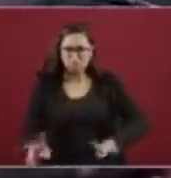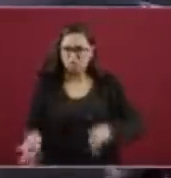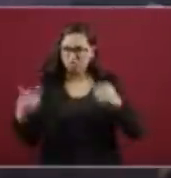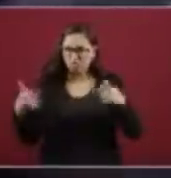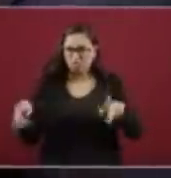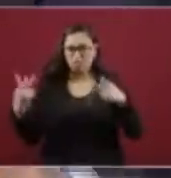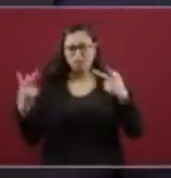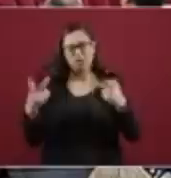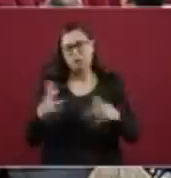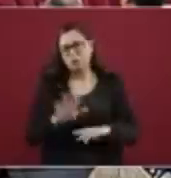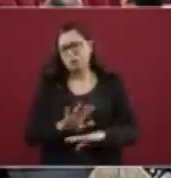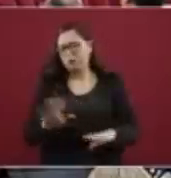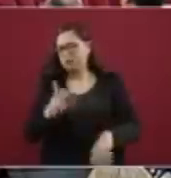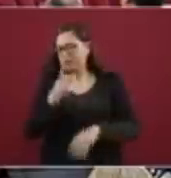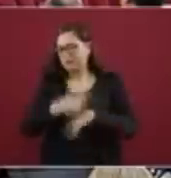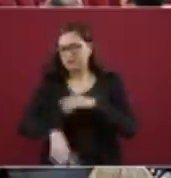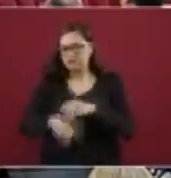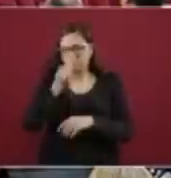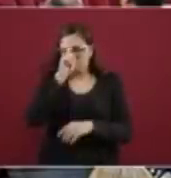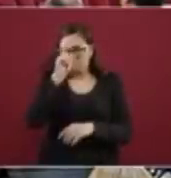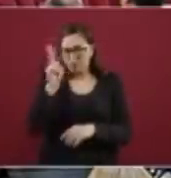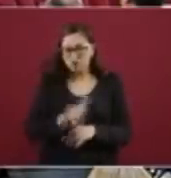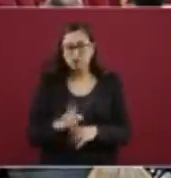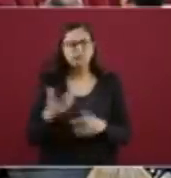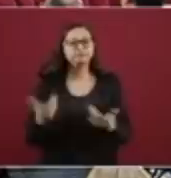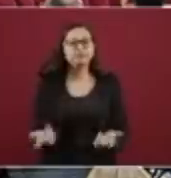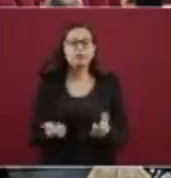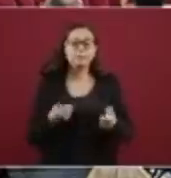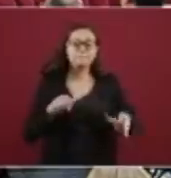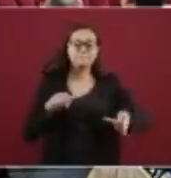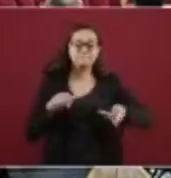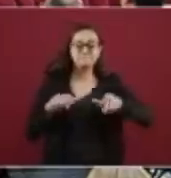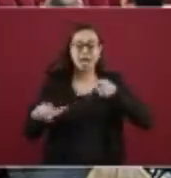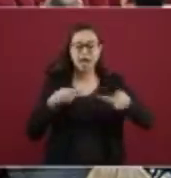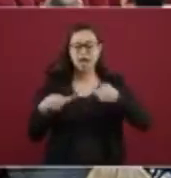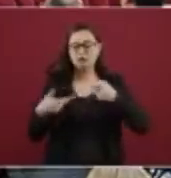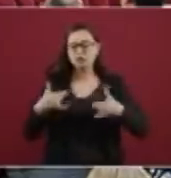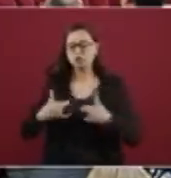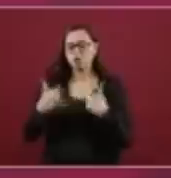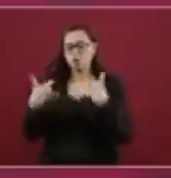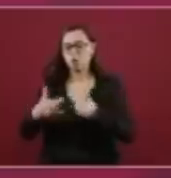es como un plan de atención a los jóvenes.